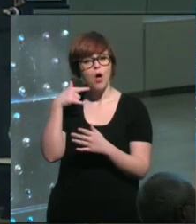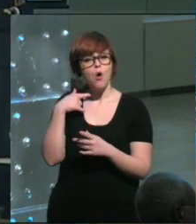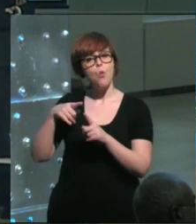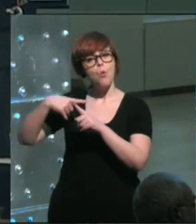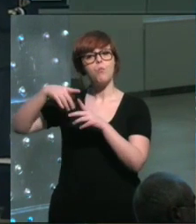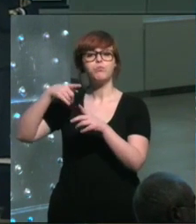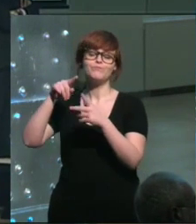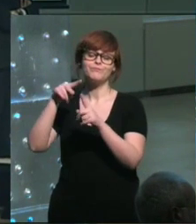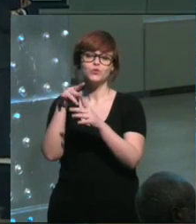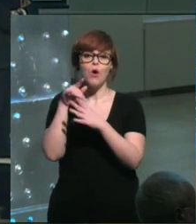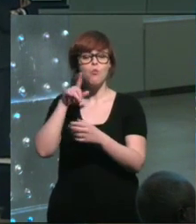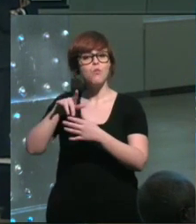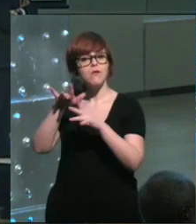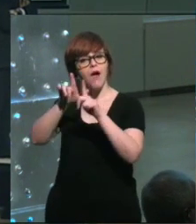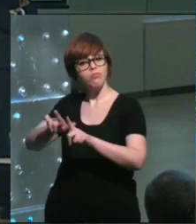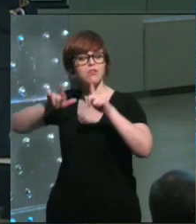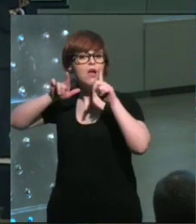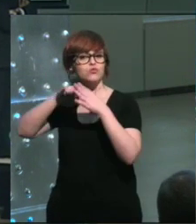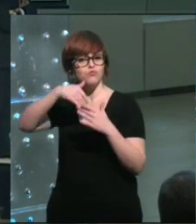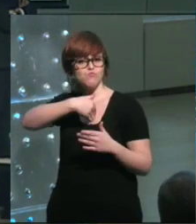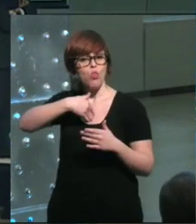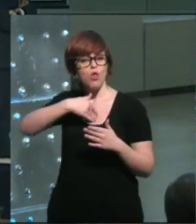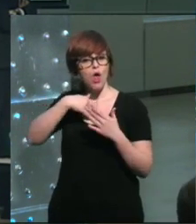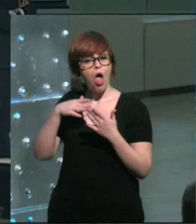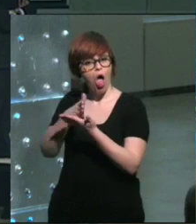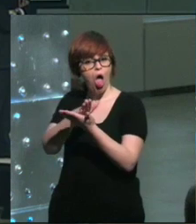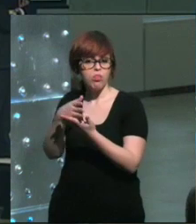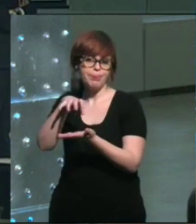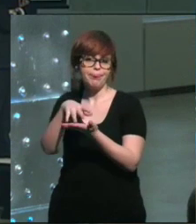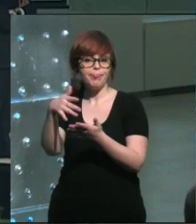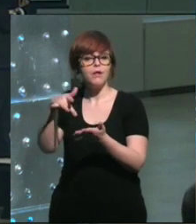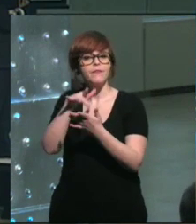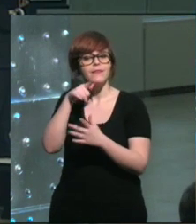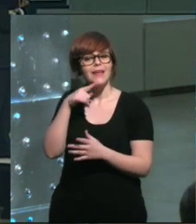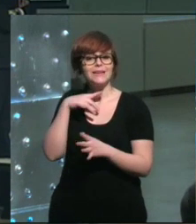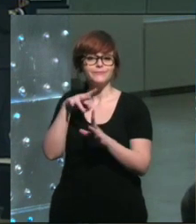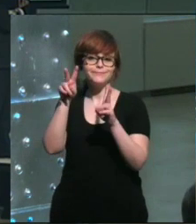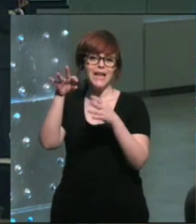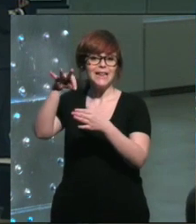Party, por lo menos en lo que fue el proceso de selección interna, ¿no? del Partido Republicano,